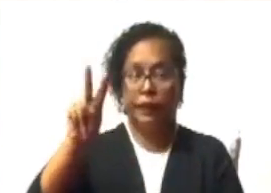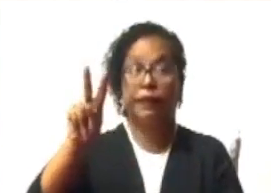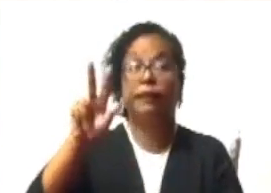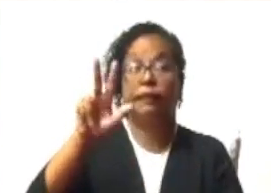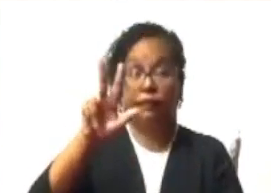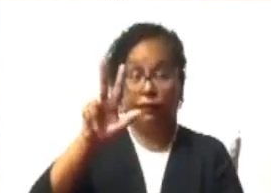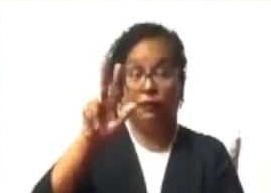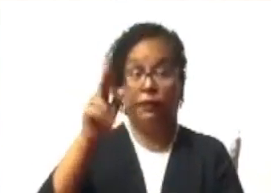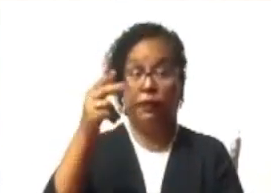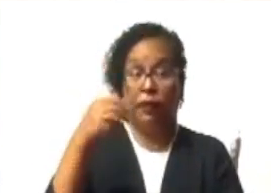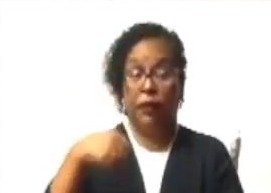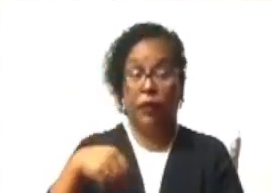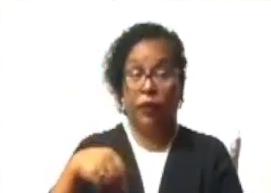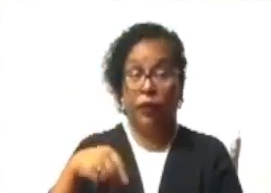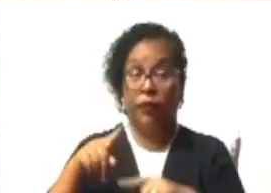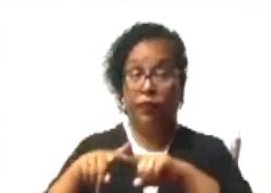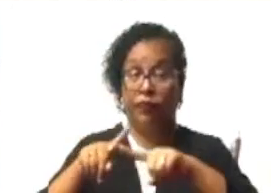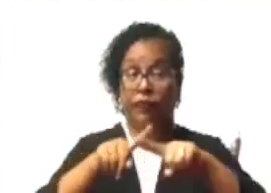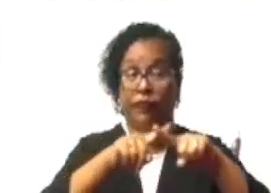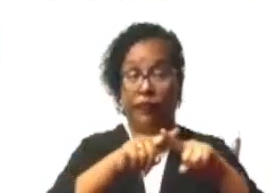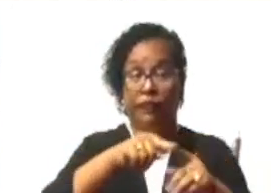de gastos en